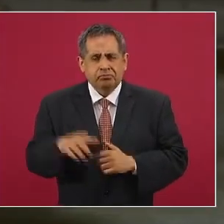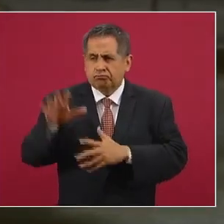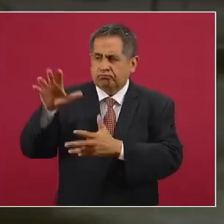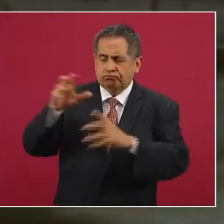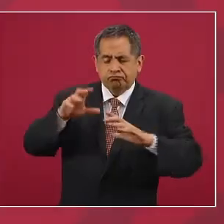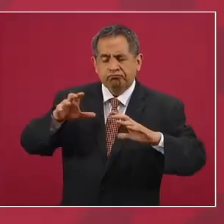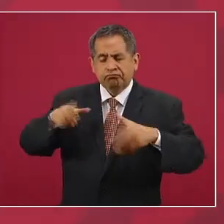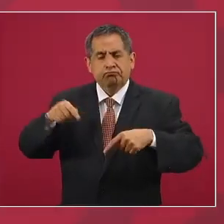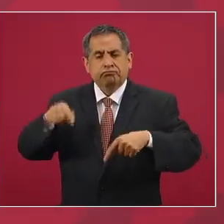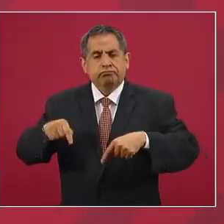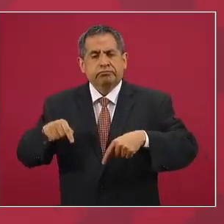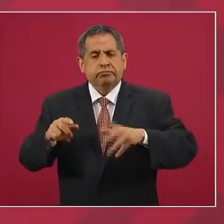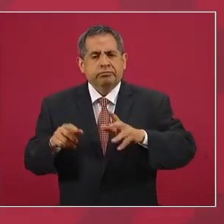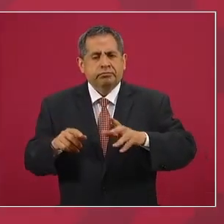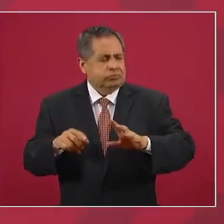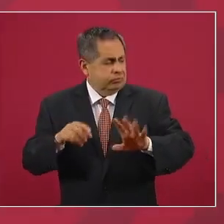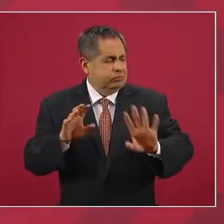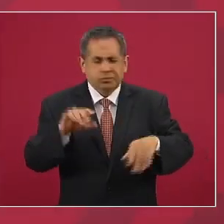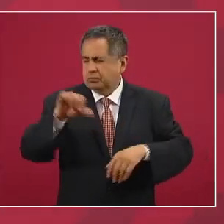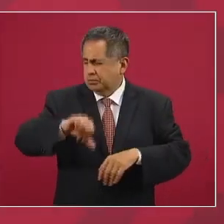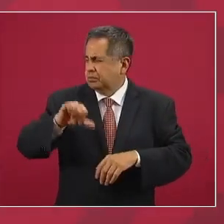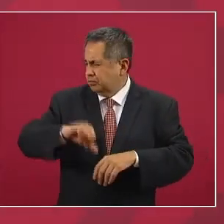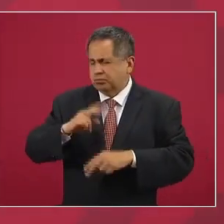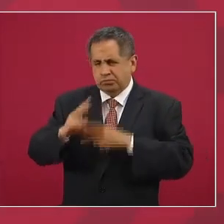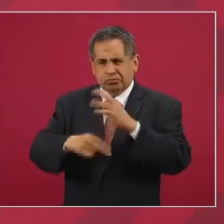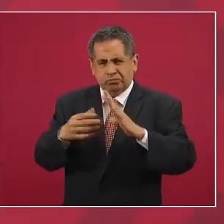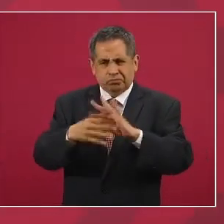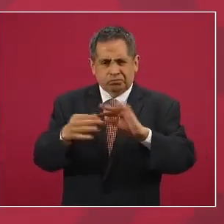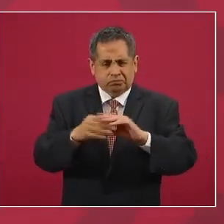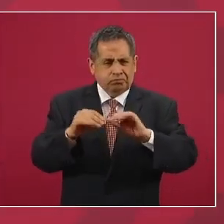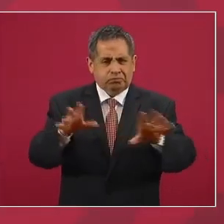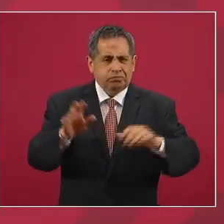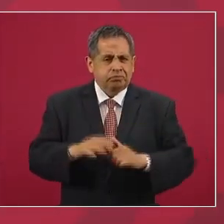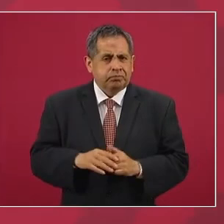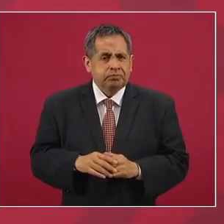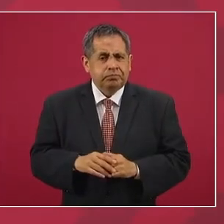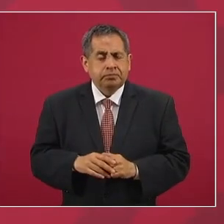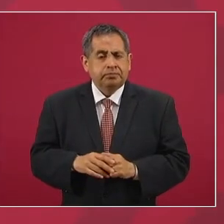aseguraron. Hoy vamos a